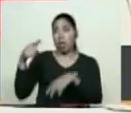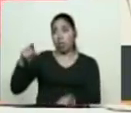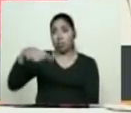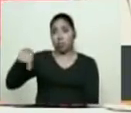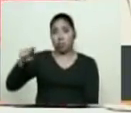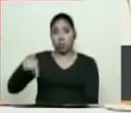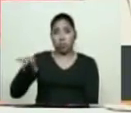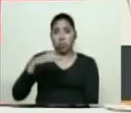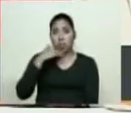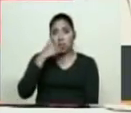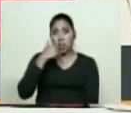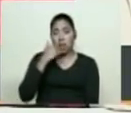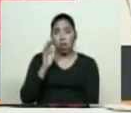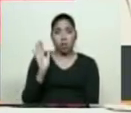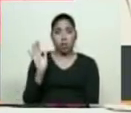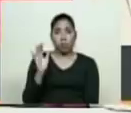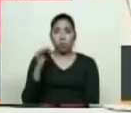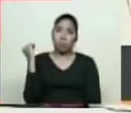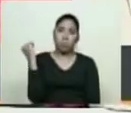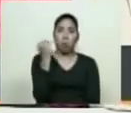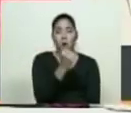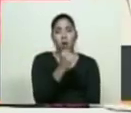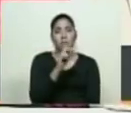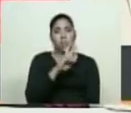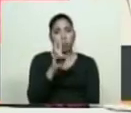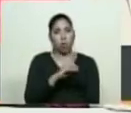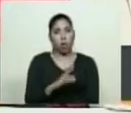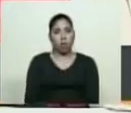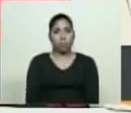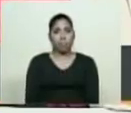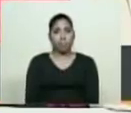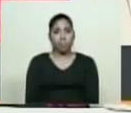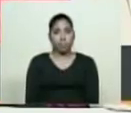de agresión contra Venezuela.